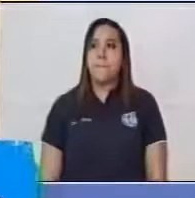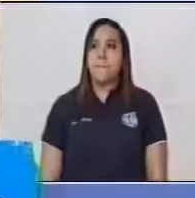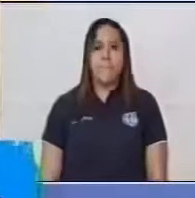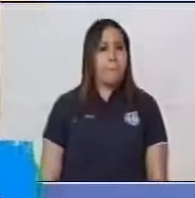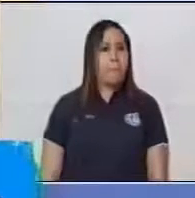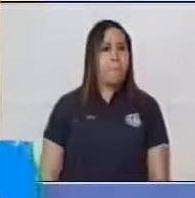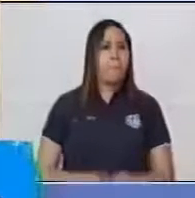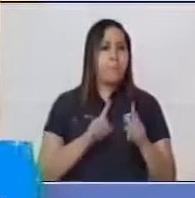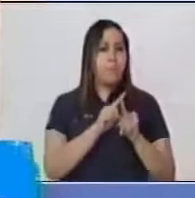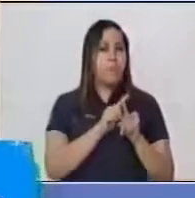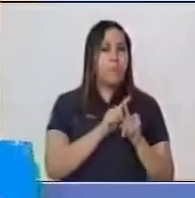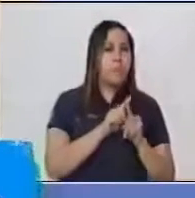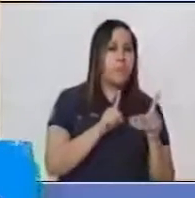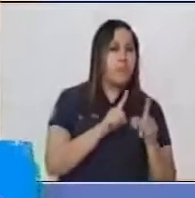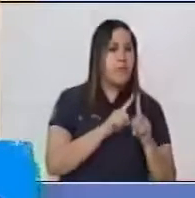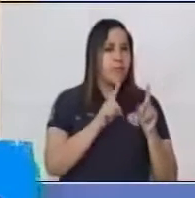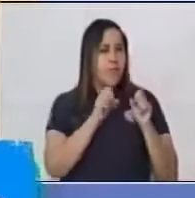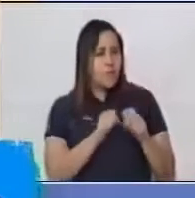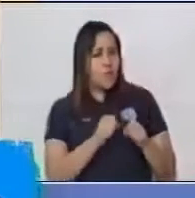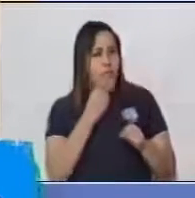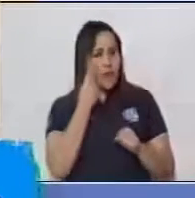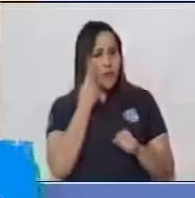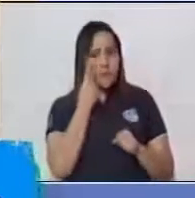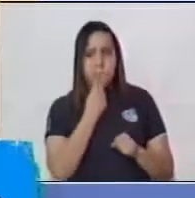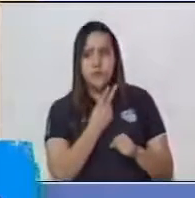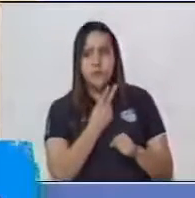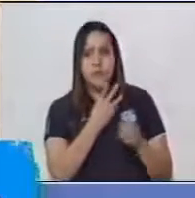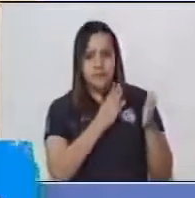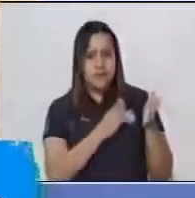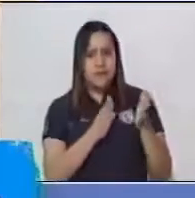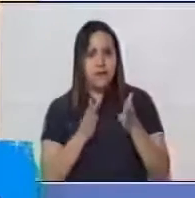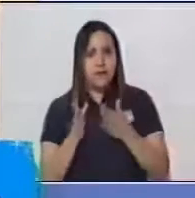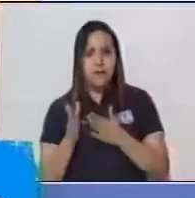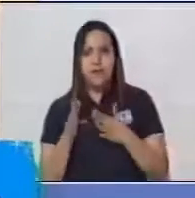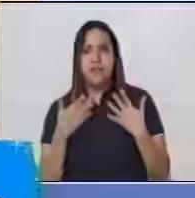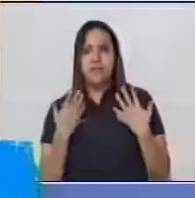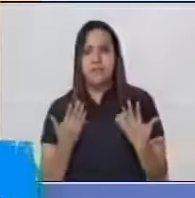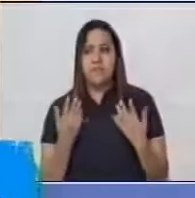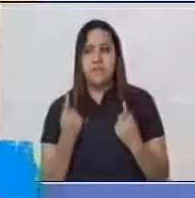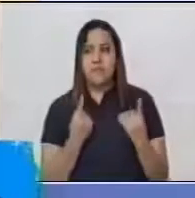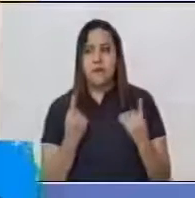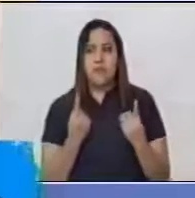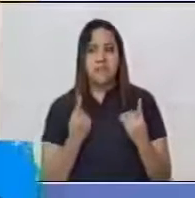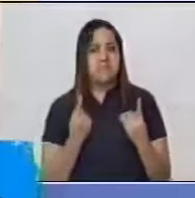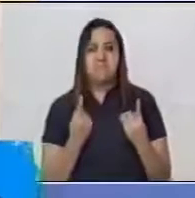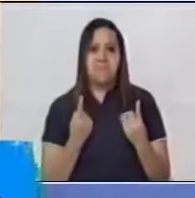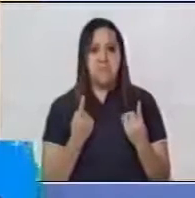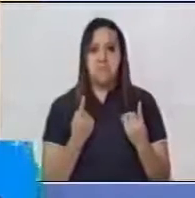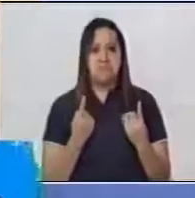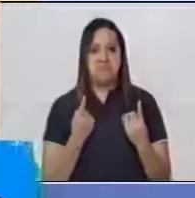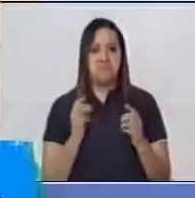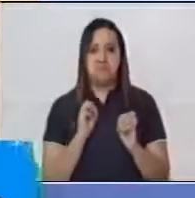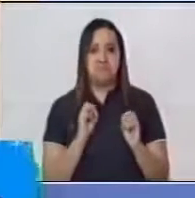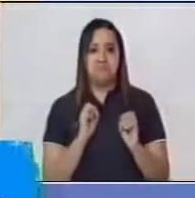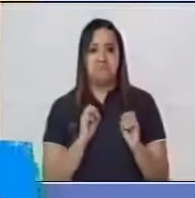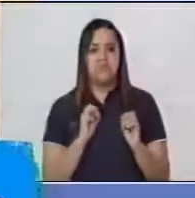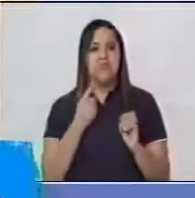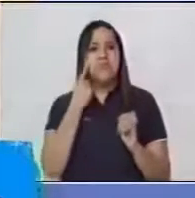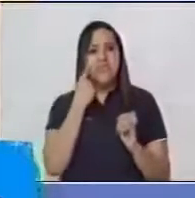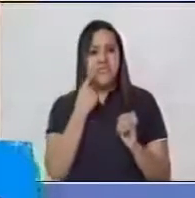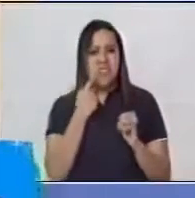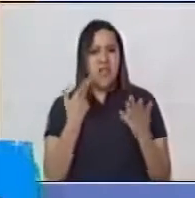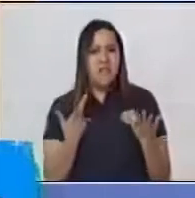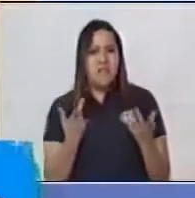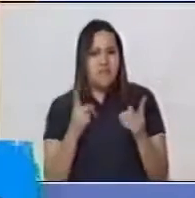¿Hay algún diferencial que podamos encontrar ahí que sea constante? No. Entonces, ¿qué pasa con esta